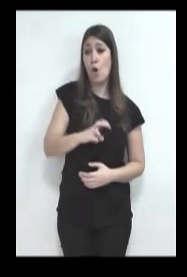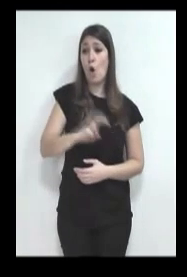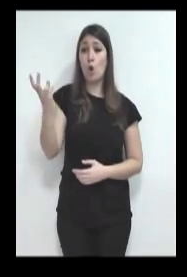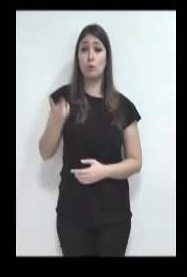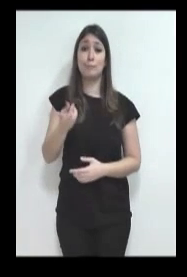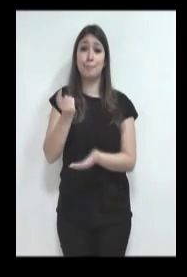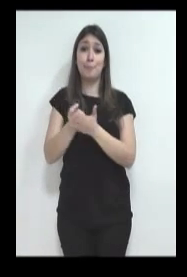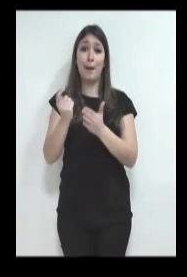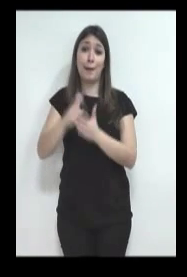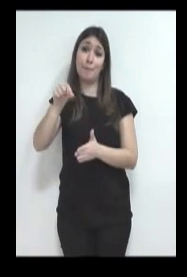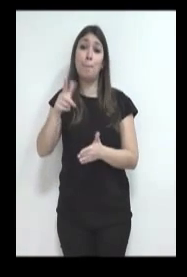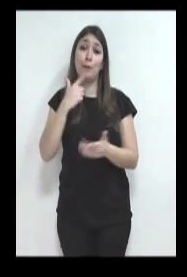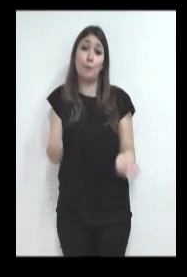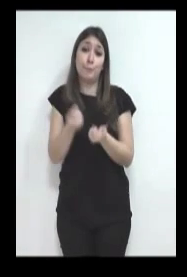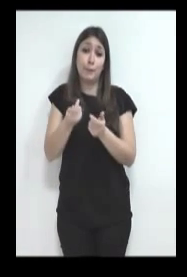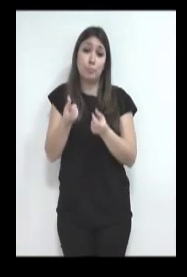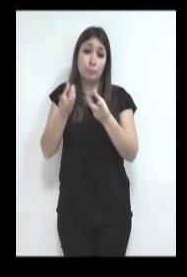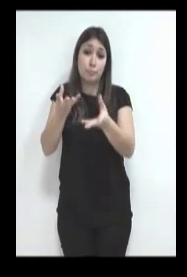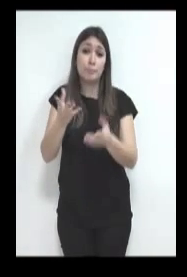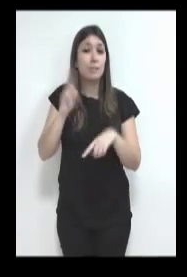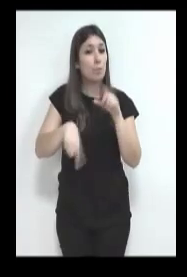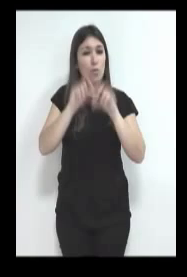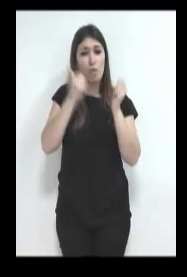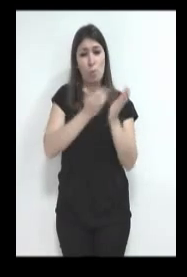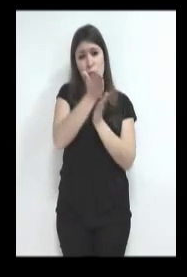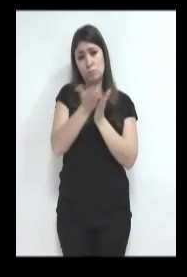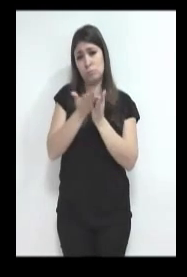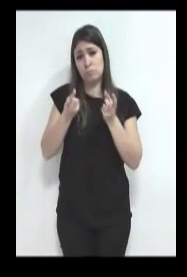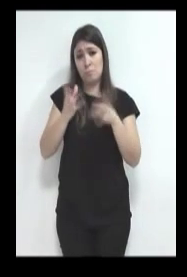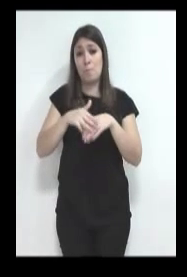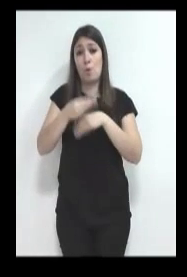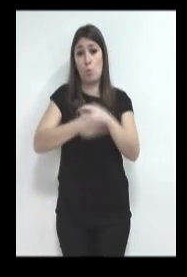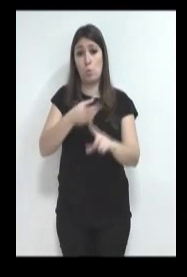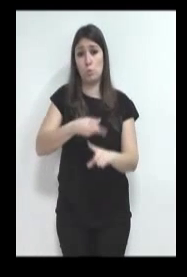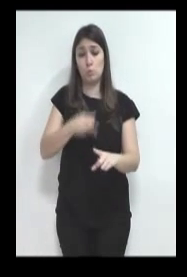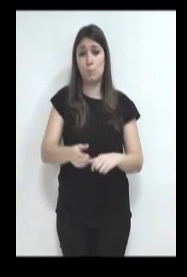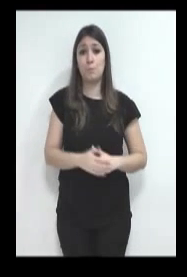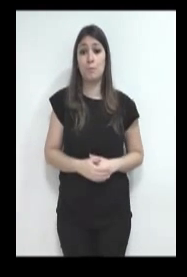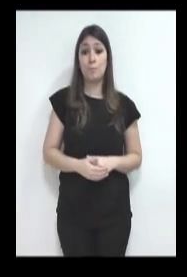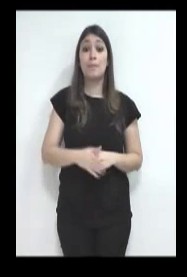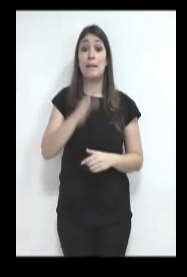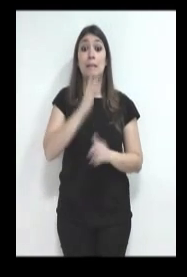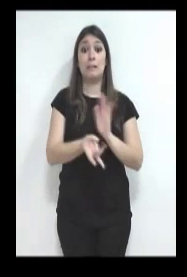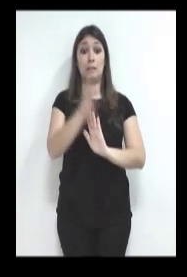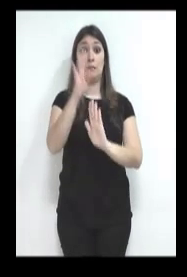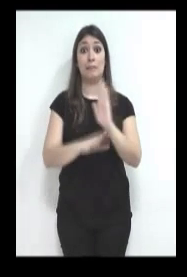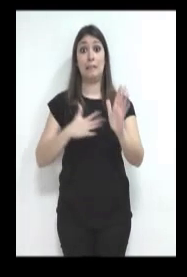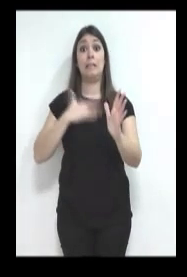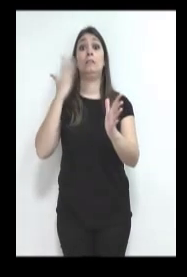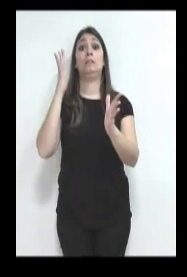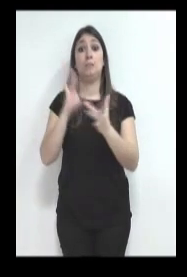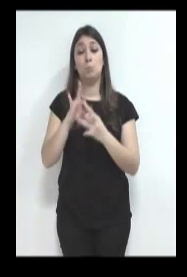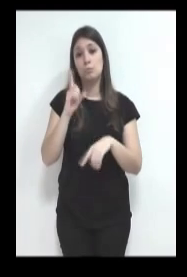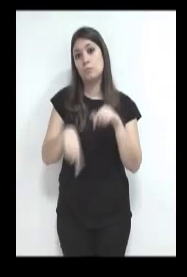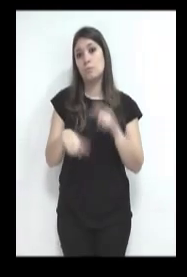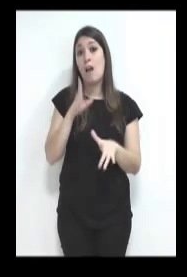publicidad, y habrá 1000 fórmulas para acceder a ellos. El acceso a ellos, como hemos dicho en algún momento, la